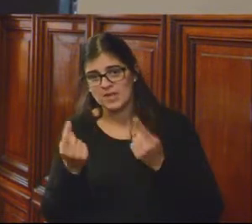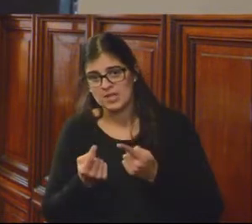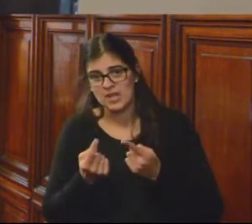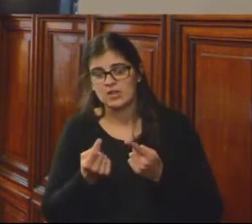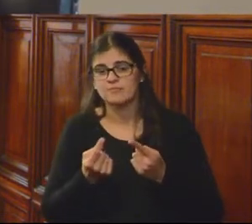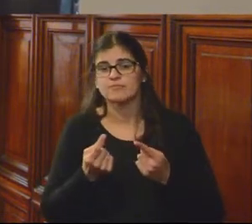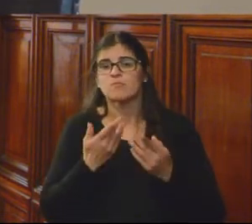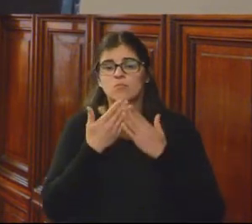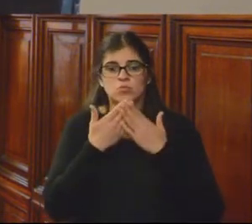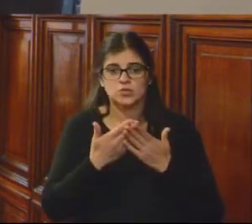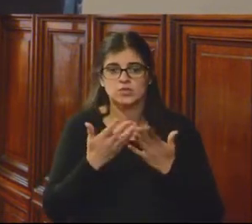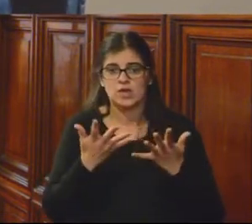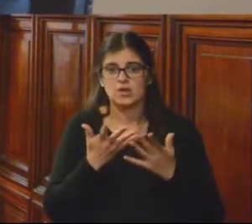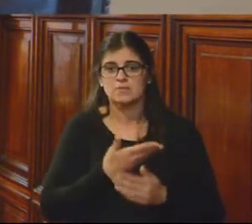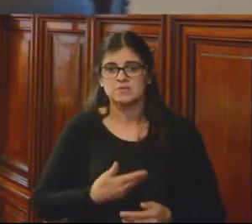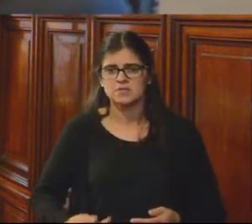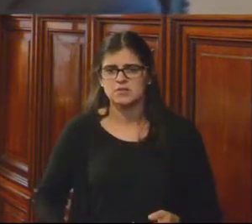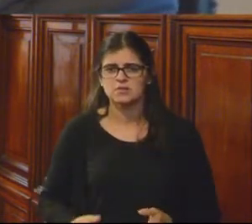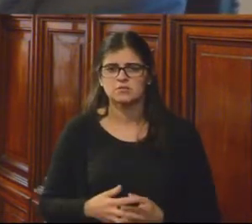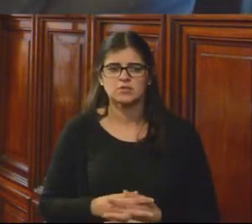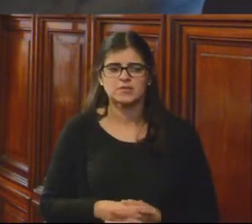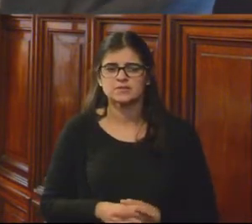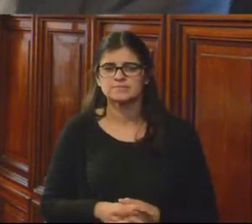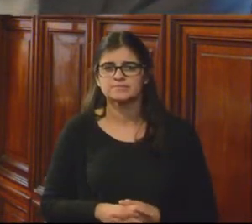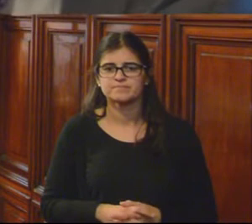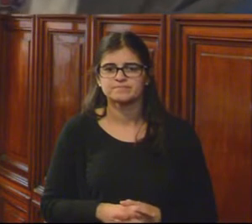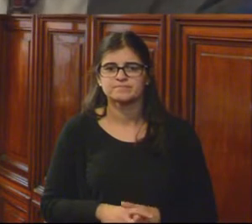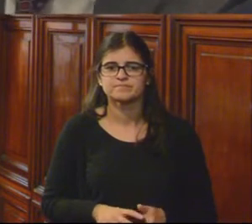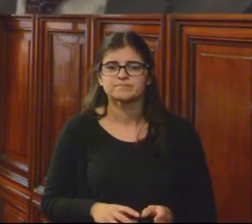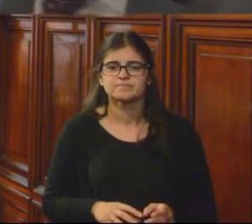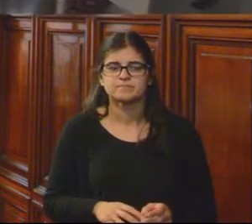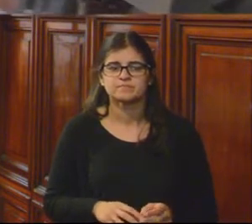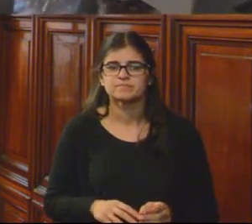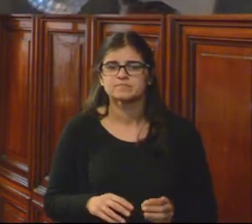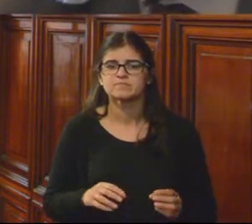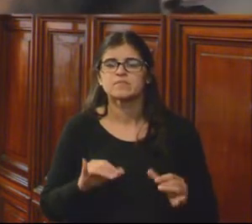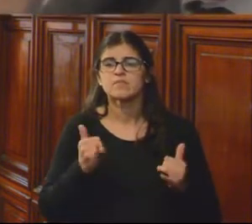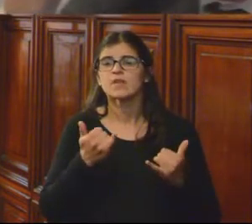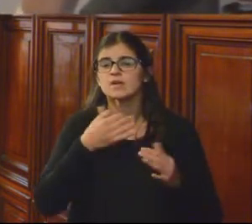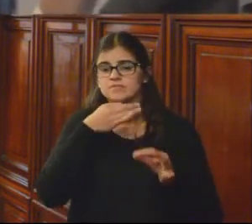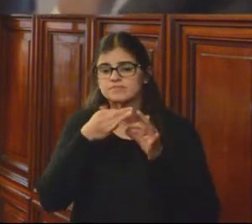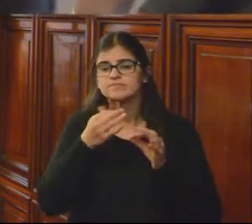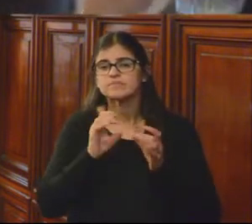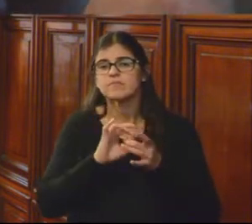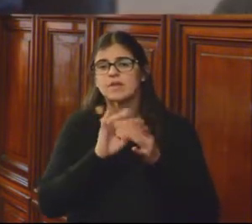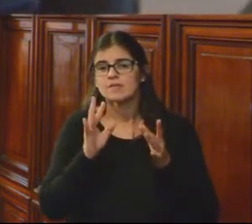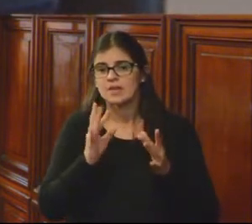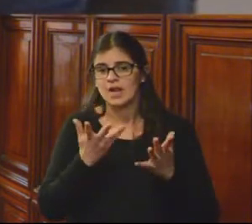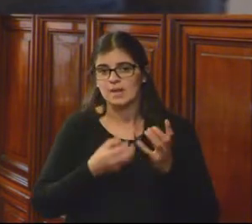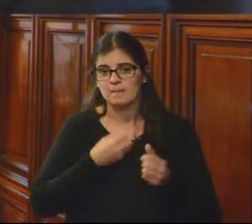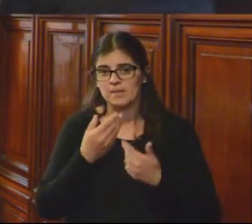relator especial. Muchas gracias, señor presidente. Muchas gracias, James. El Relator especial para libertad de expresión, Edison Lanza.